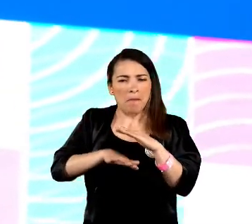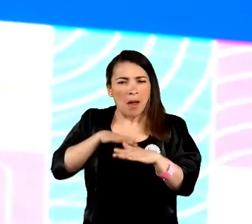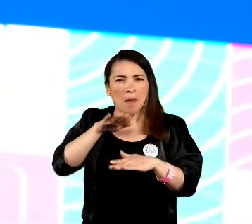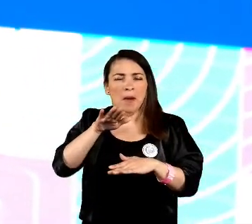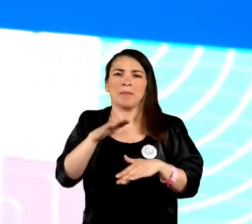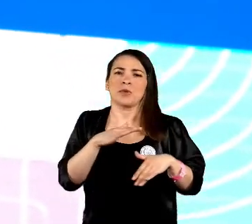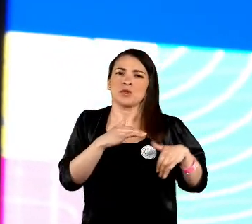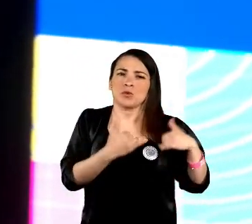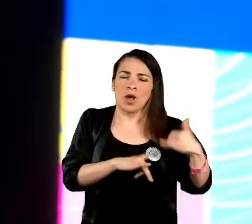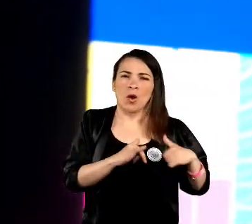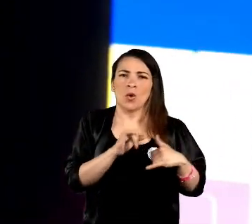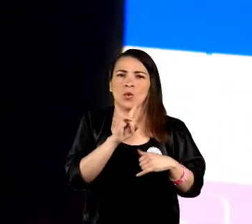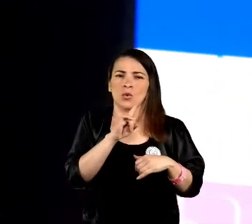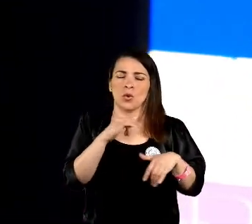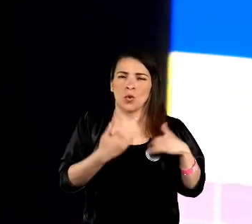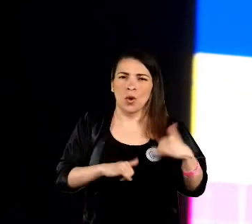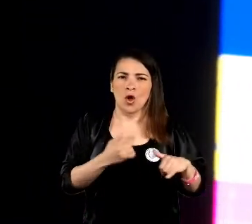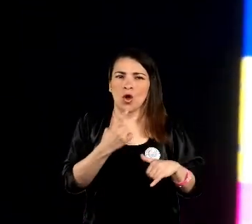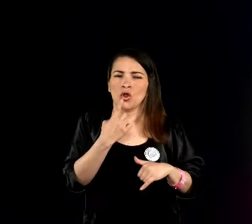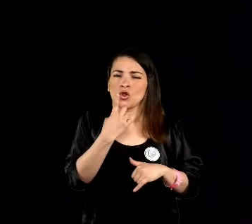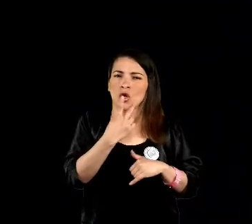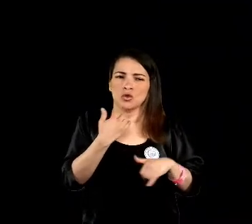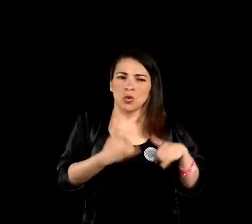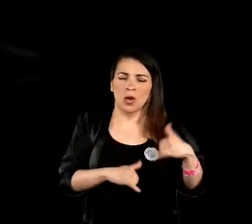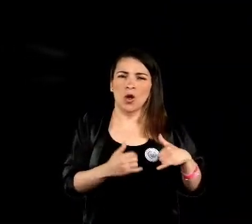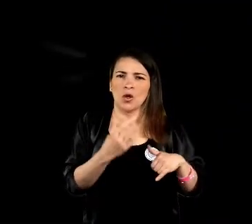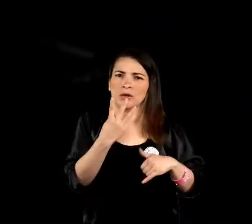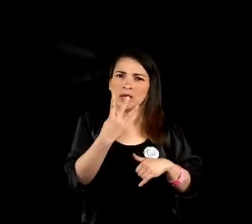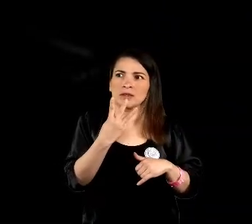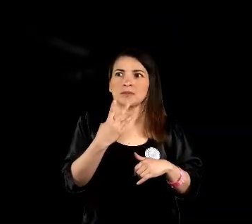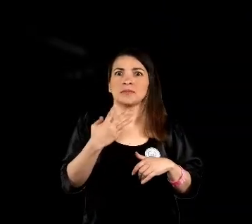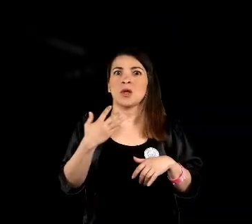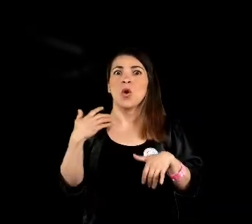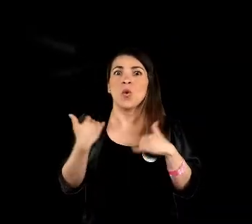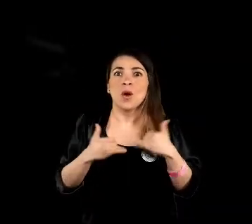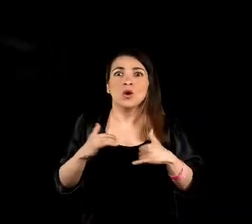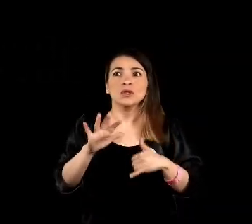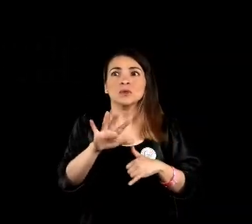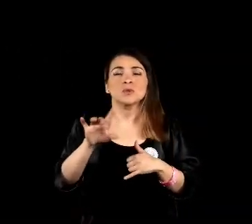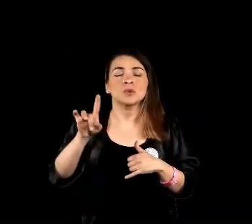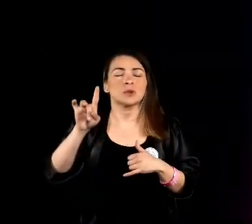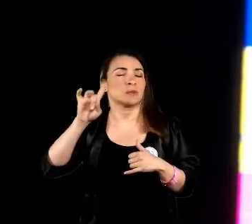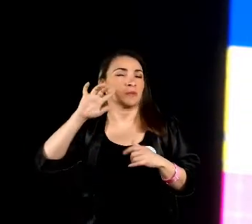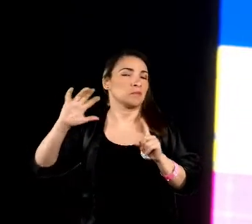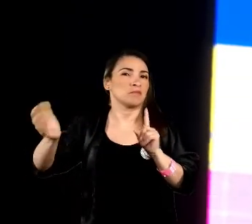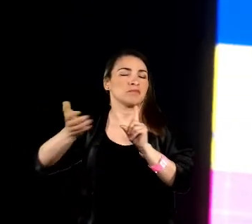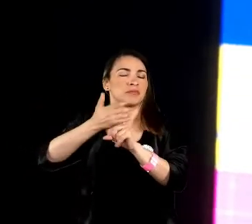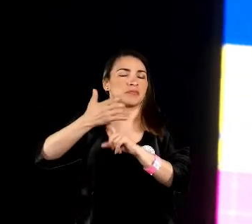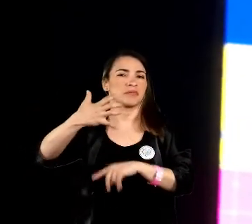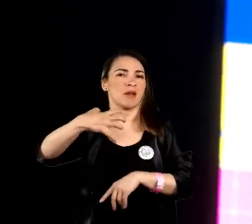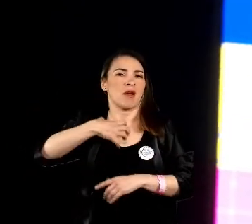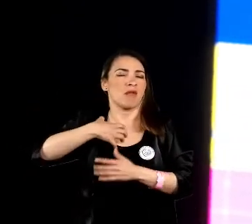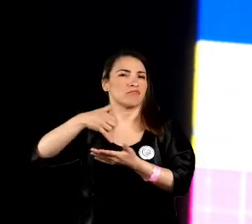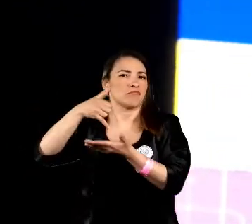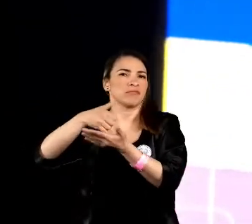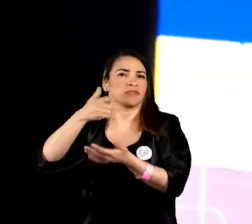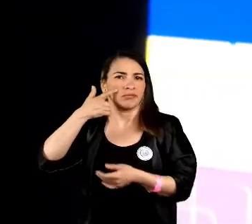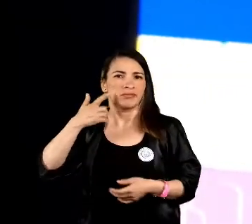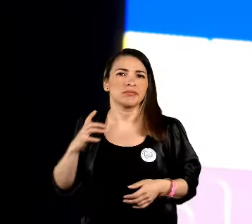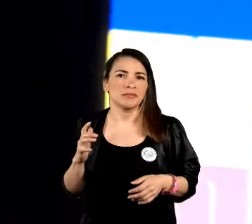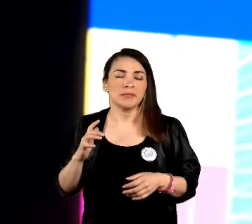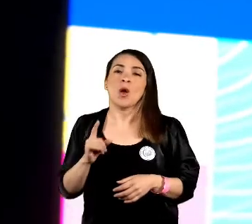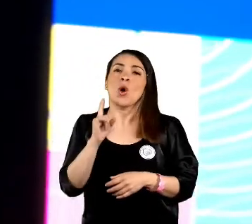esos juegos que qué le dio a Arroyo que le da a cada uno de los juegos que vamos haciendo en la industria